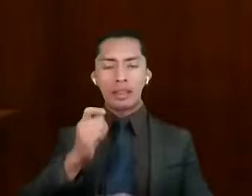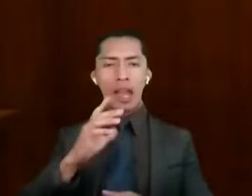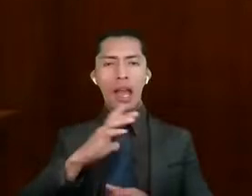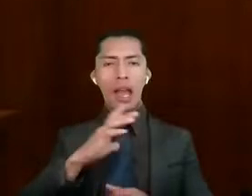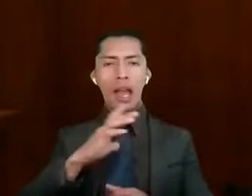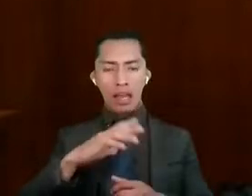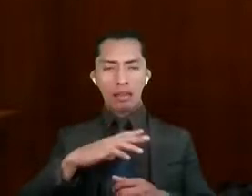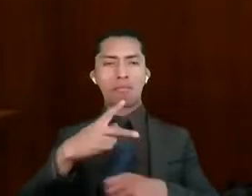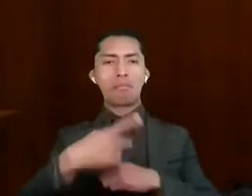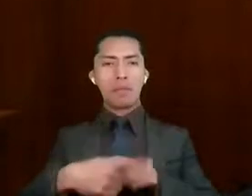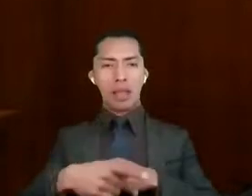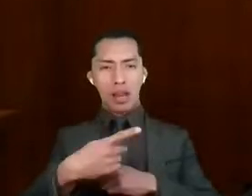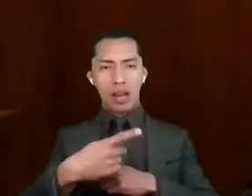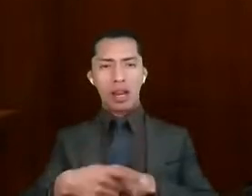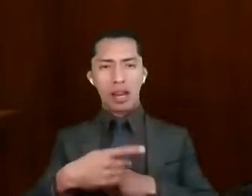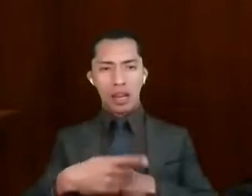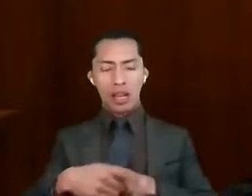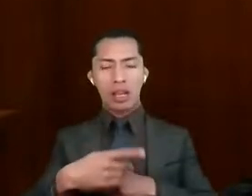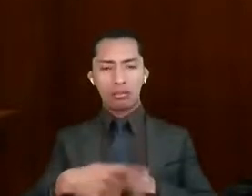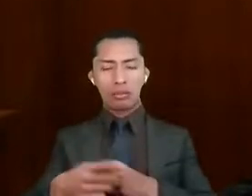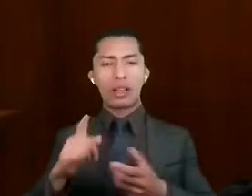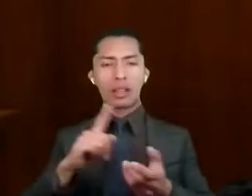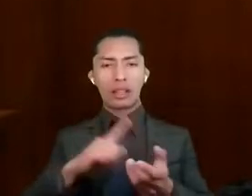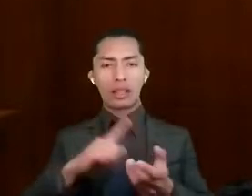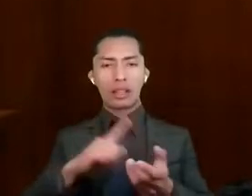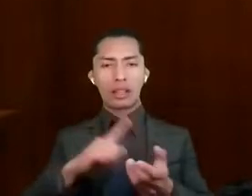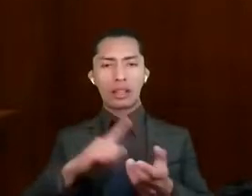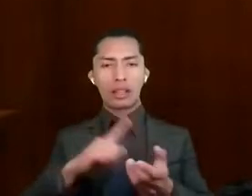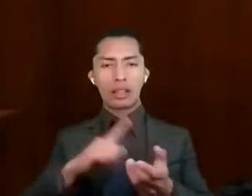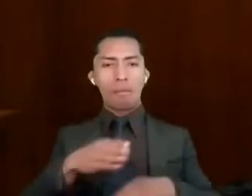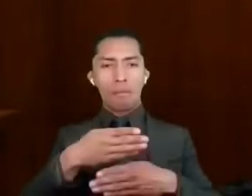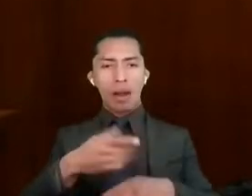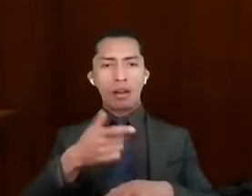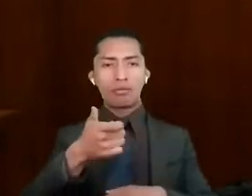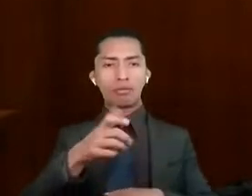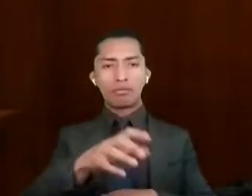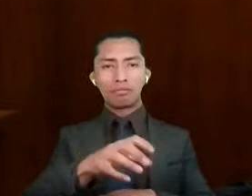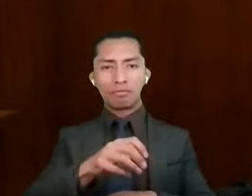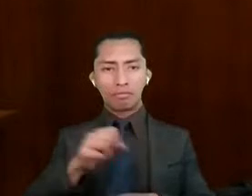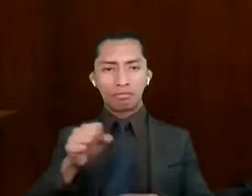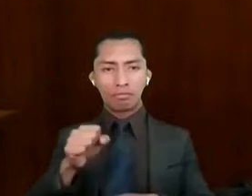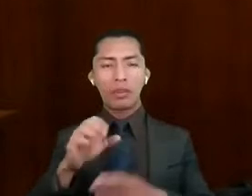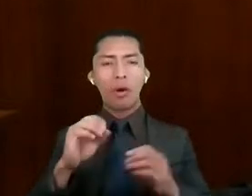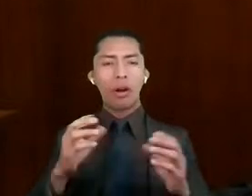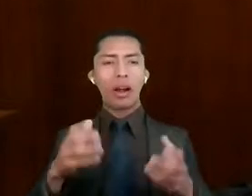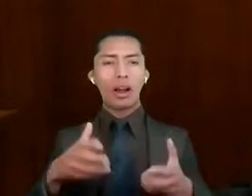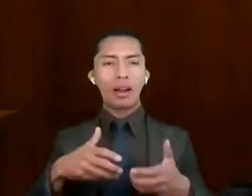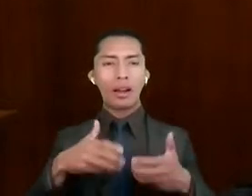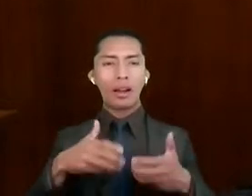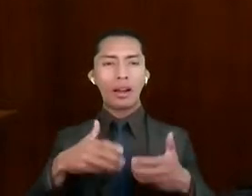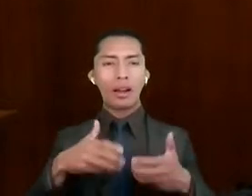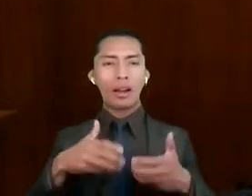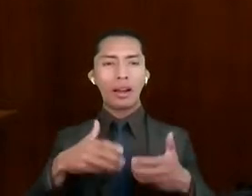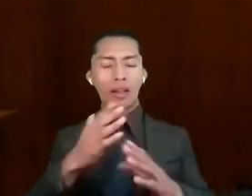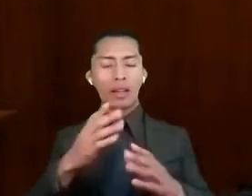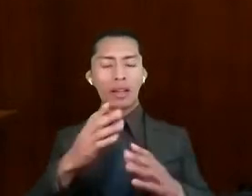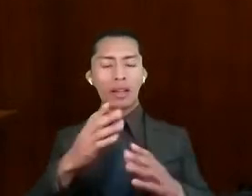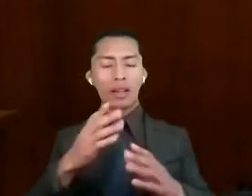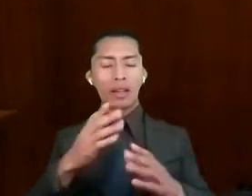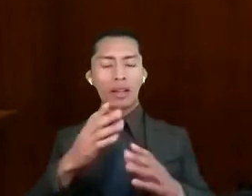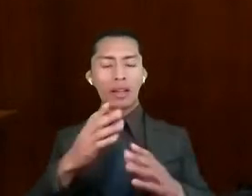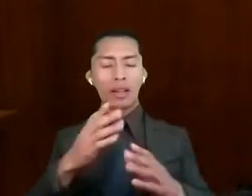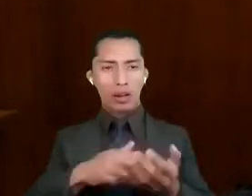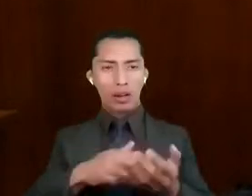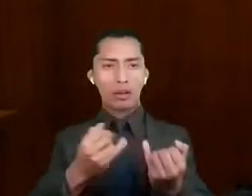presente en los cajeros, en los lugares donde en la vía pública existe un cajero y en el transporte público,